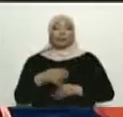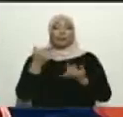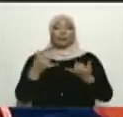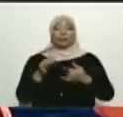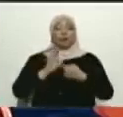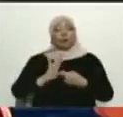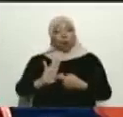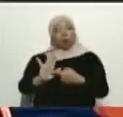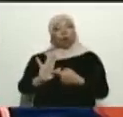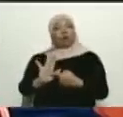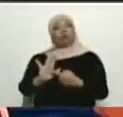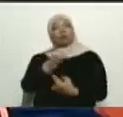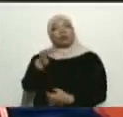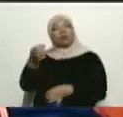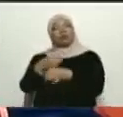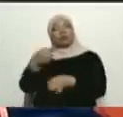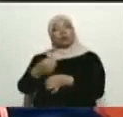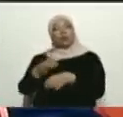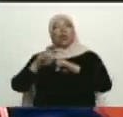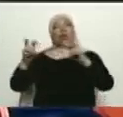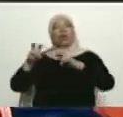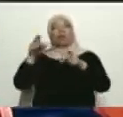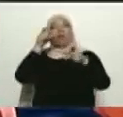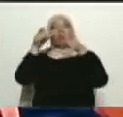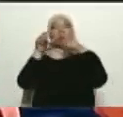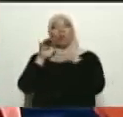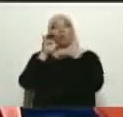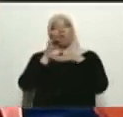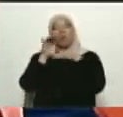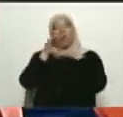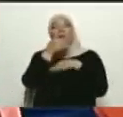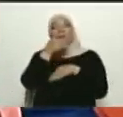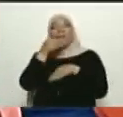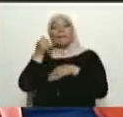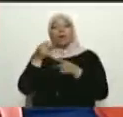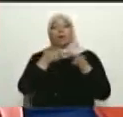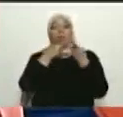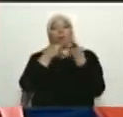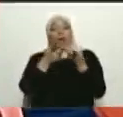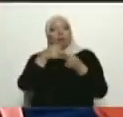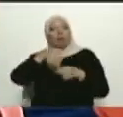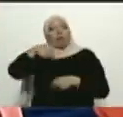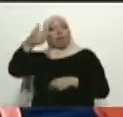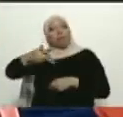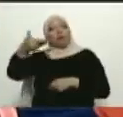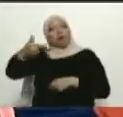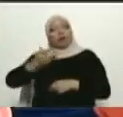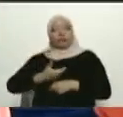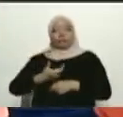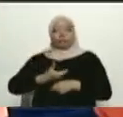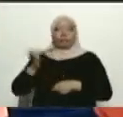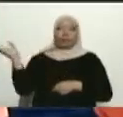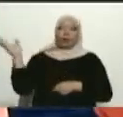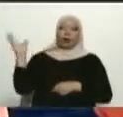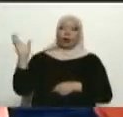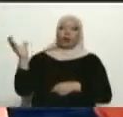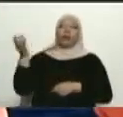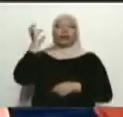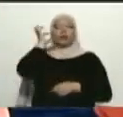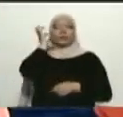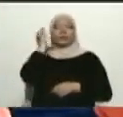extraordinaria y el tema de la seguridad parece como uno de los temas mejor valorados almirante en jefe como uno de los temas mejor valorados